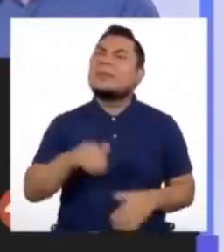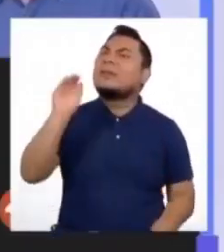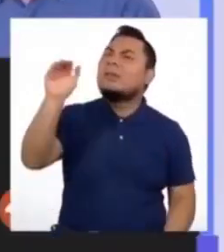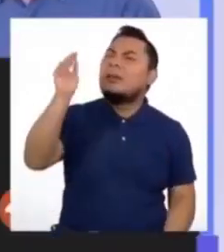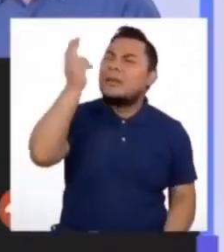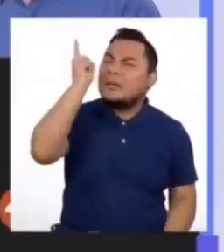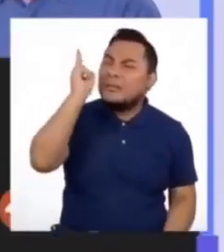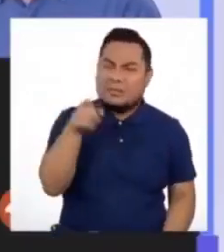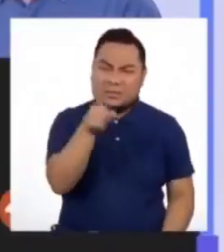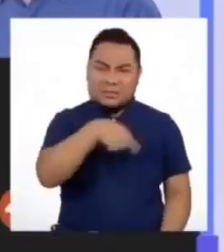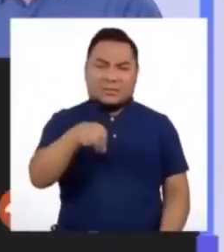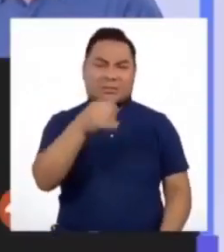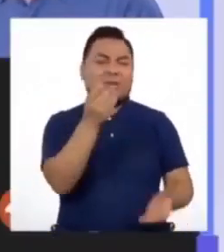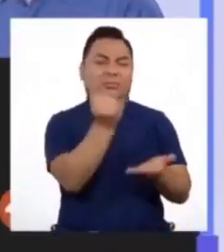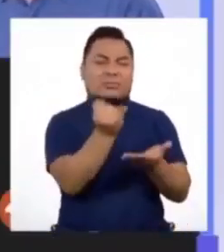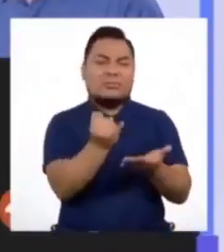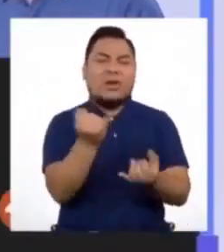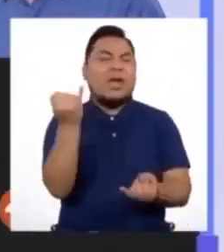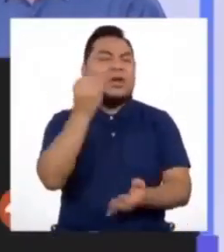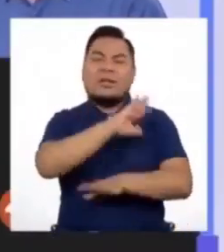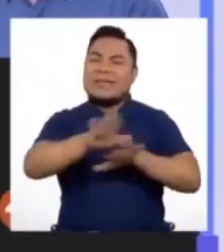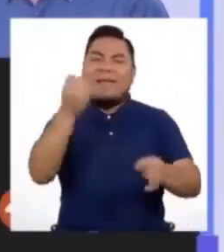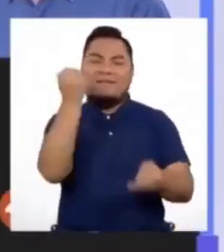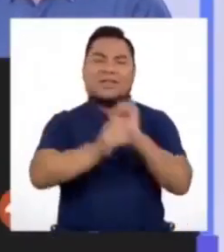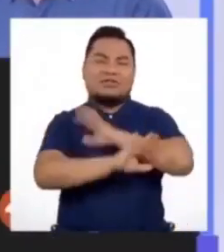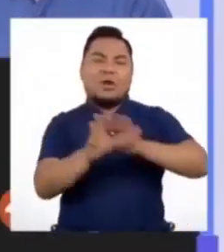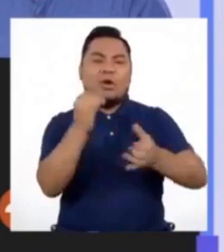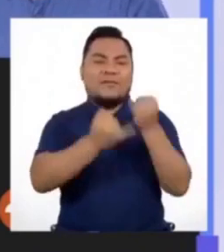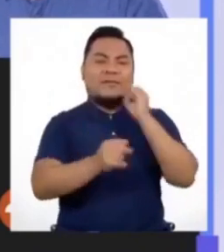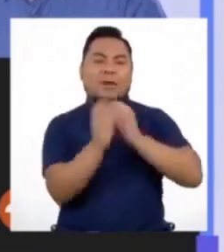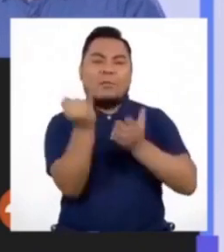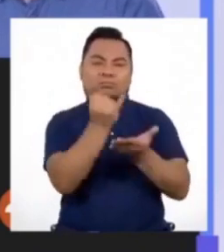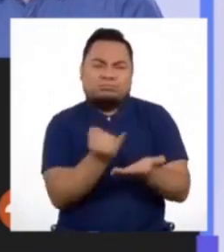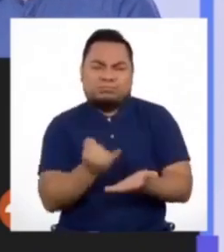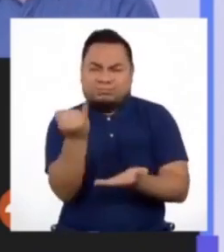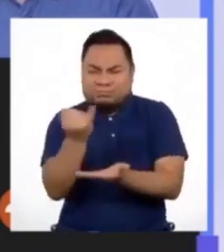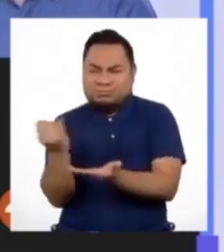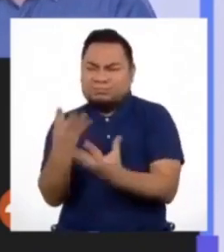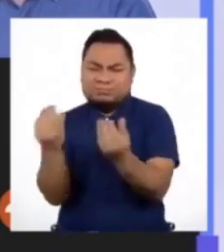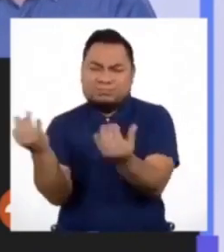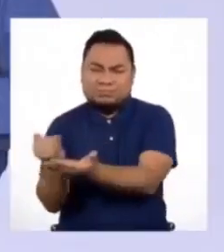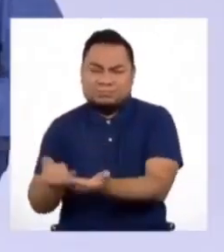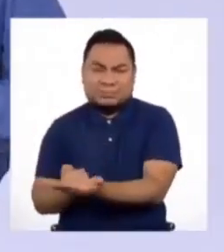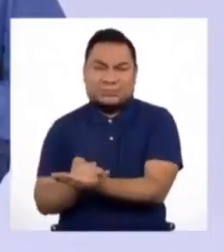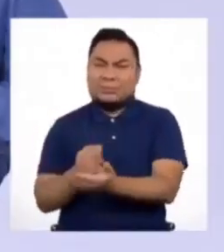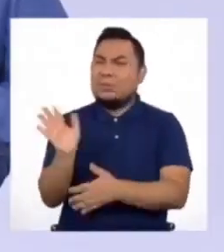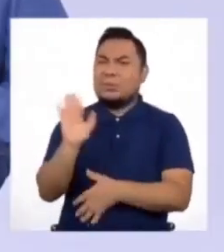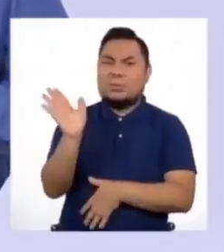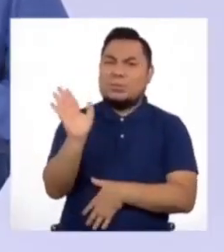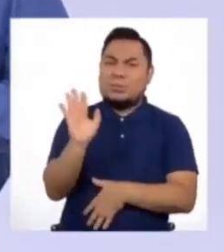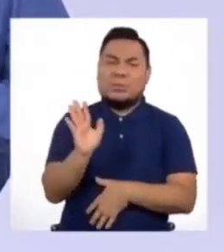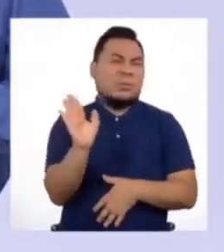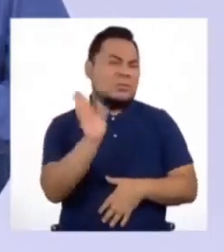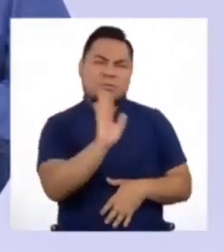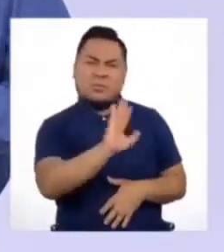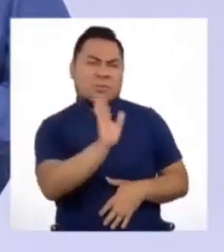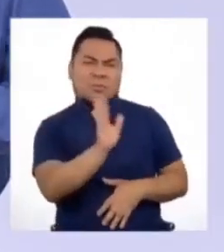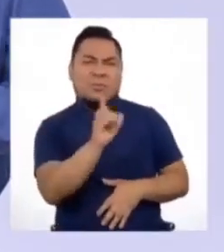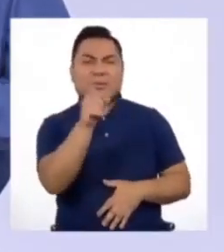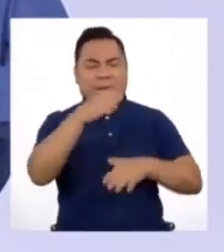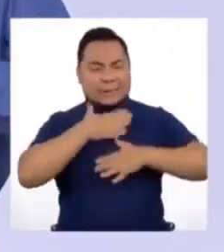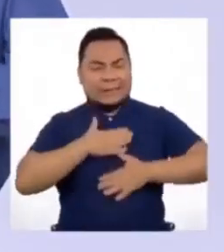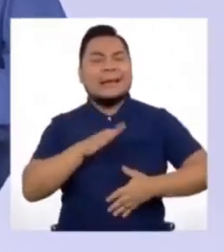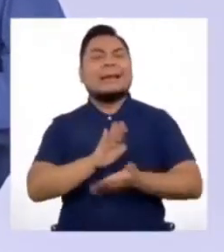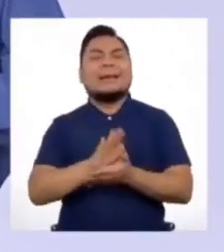que terminarla toda, o sea, todita la historieta, ¿no? No, Patti, tranquila. Y tranquilas y tranquilos en